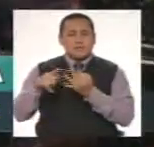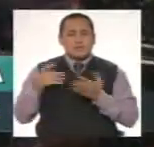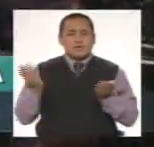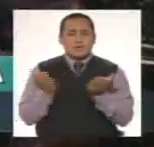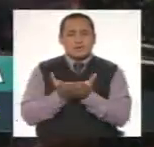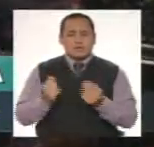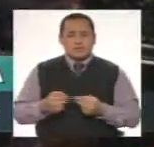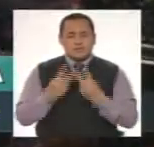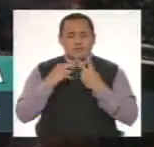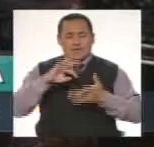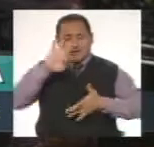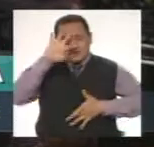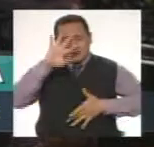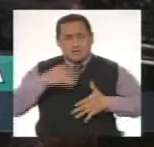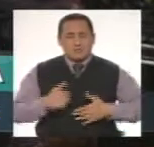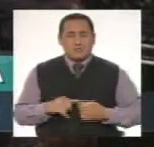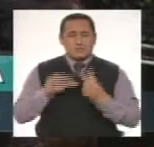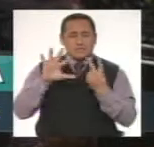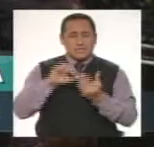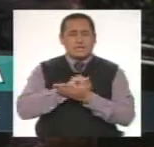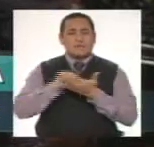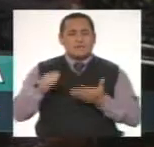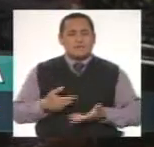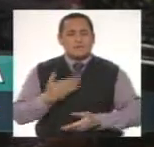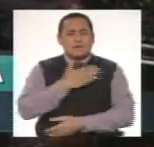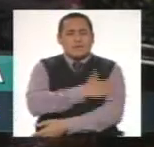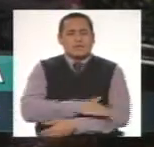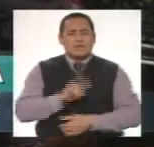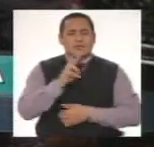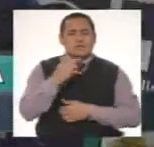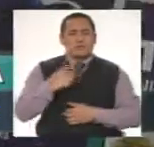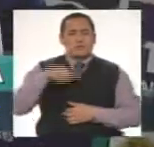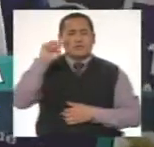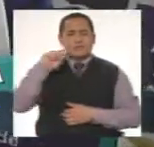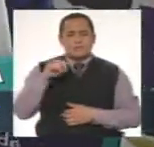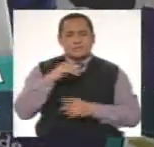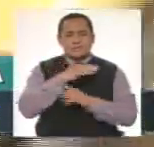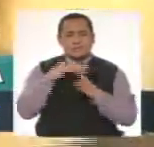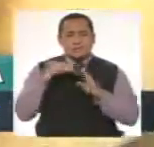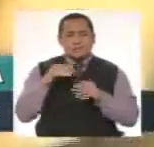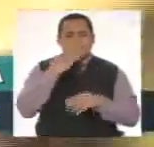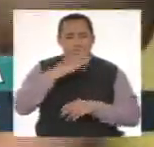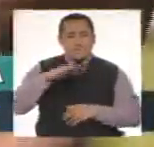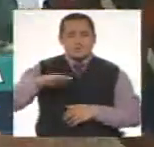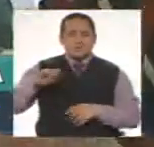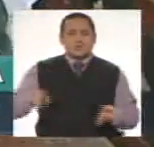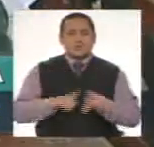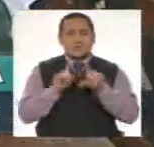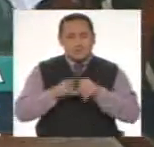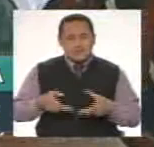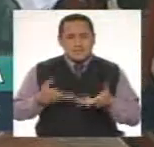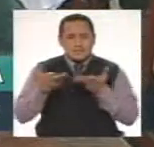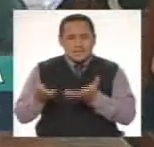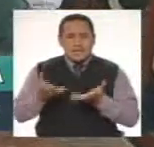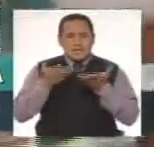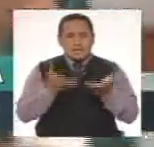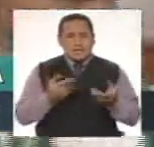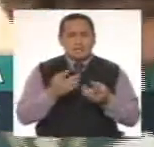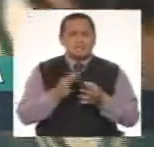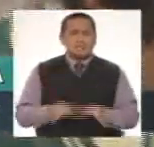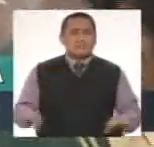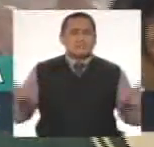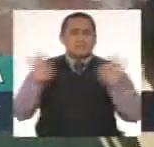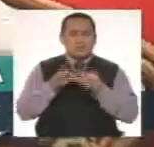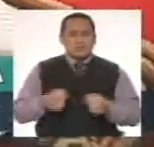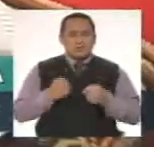intoxicados. Destacó que en 7 meses se benefició a más de 2 millones de niños y que debe institucionalizarse al ser indispensable